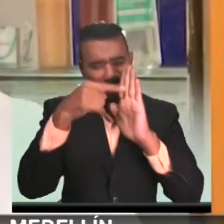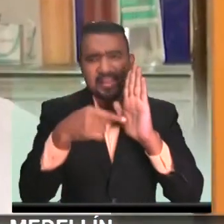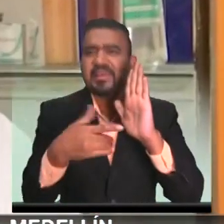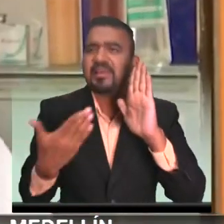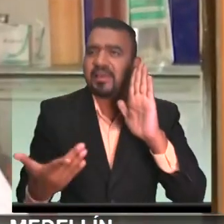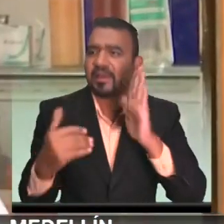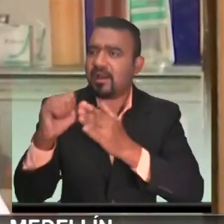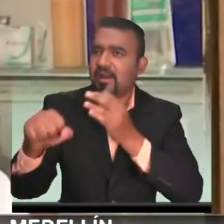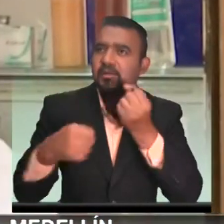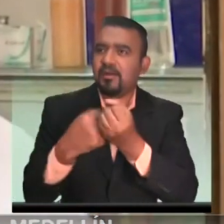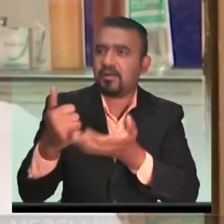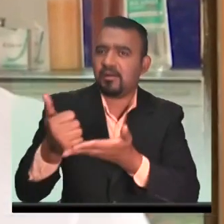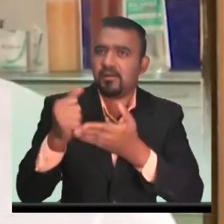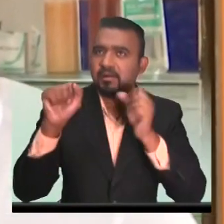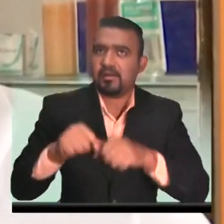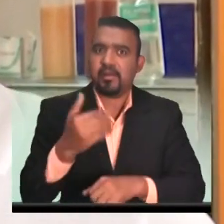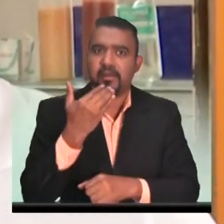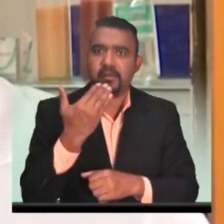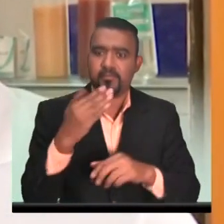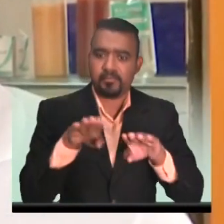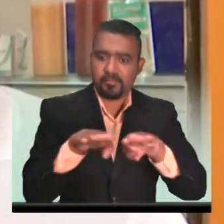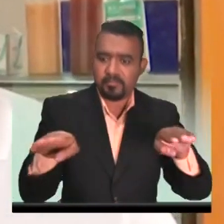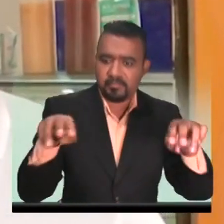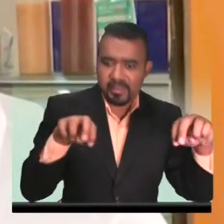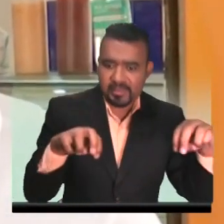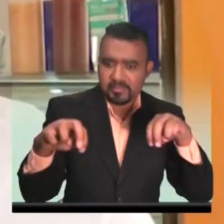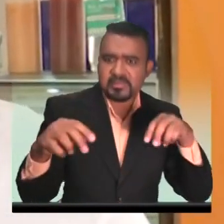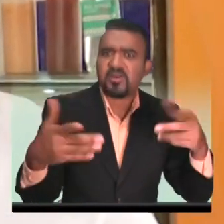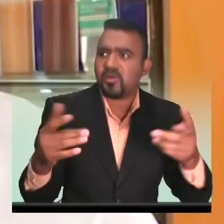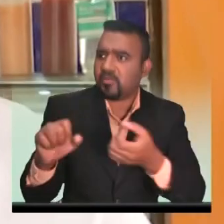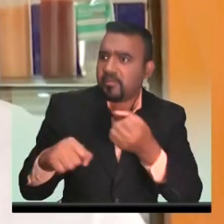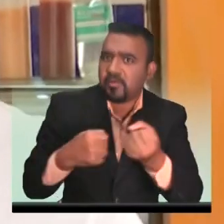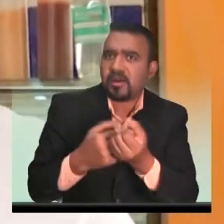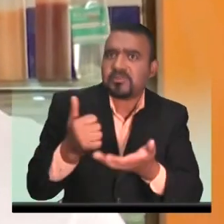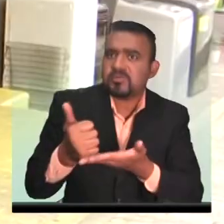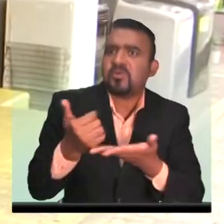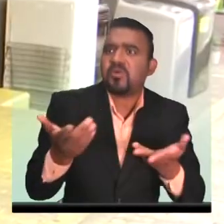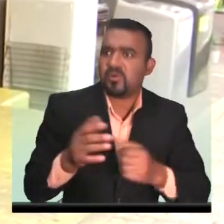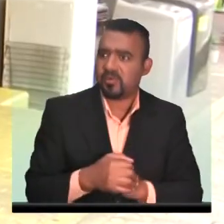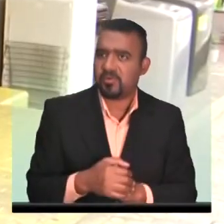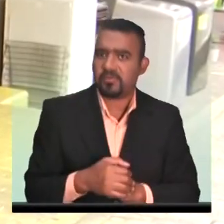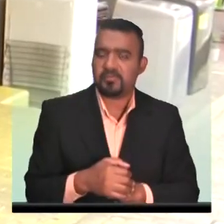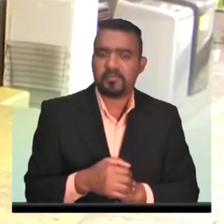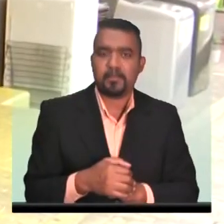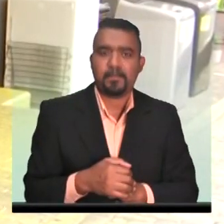que nos colaboren con mesita, 2 sillitas, bueno, cómo nos pueden colaborar lo máximo porque estamos perjudicados.